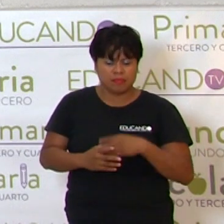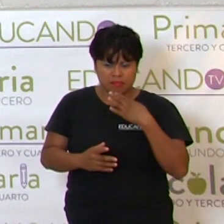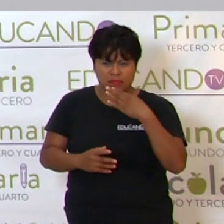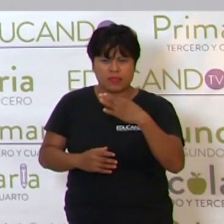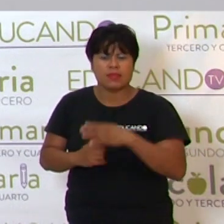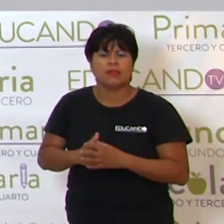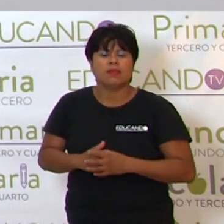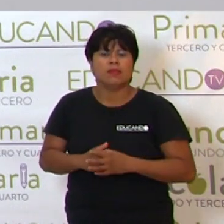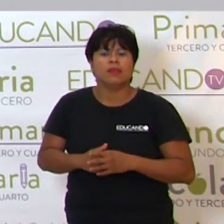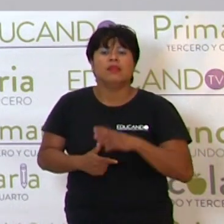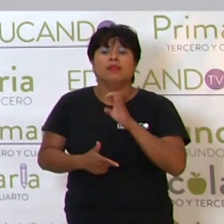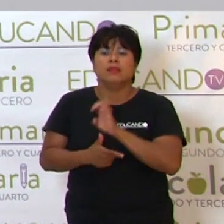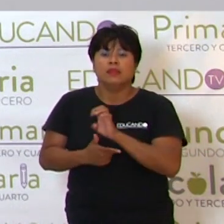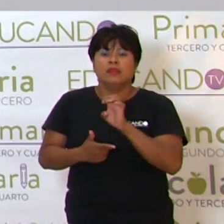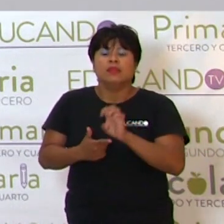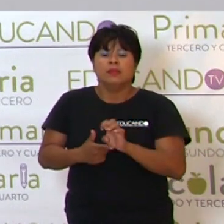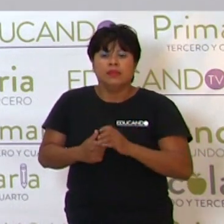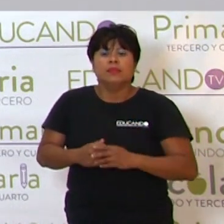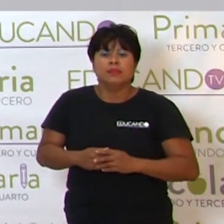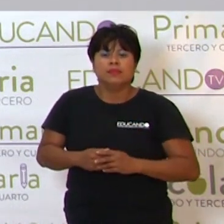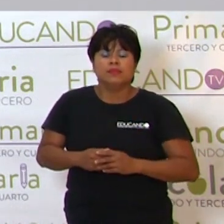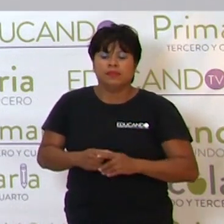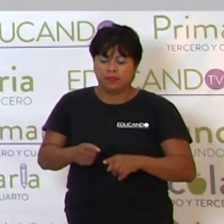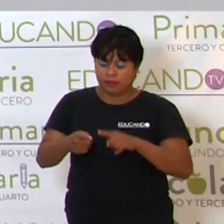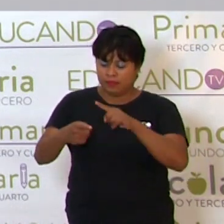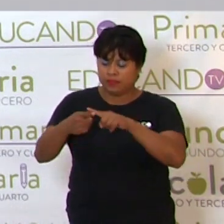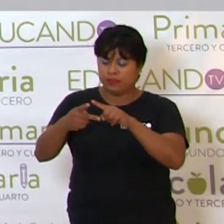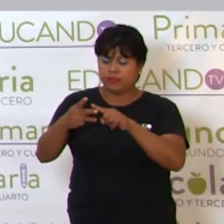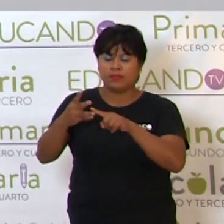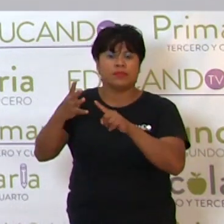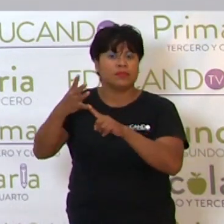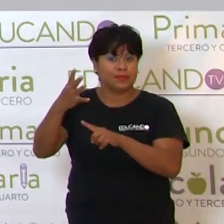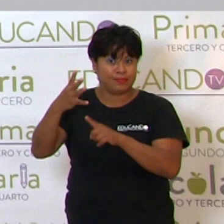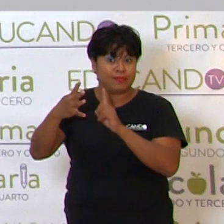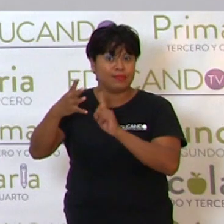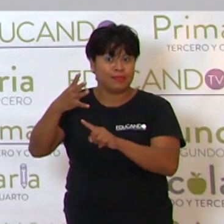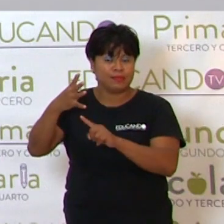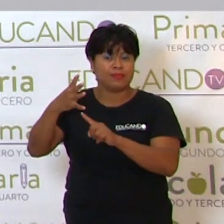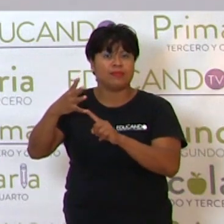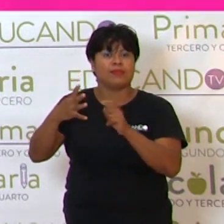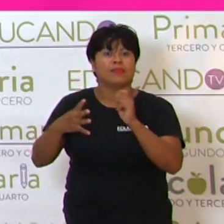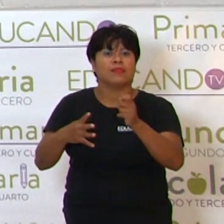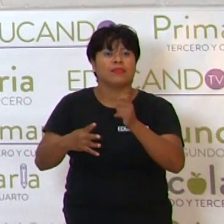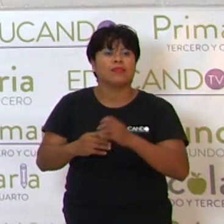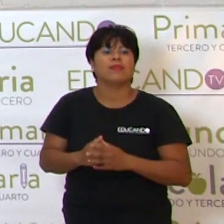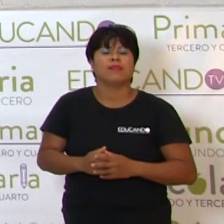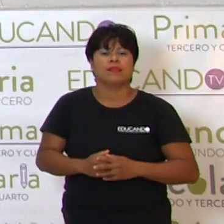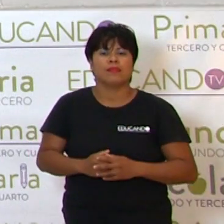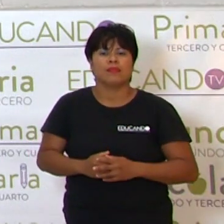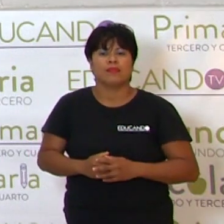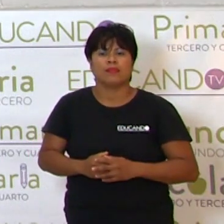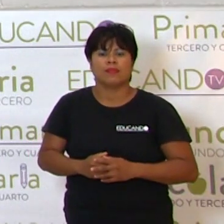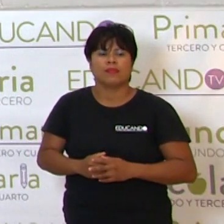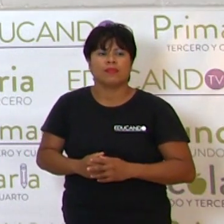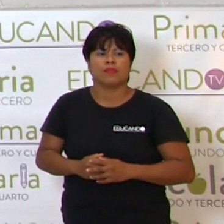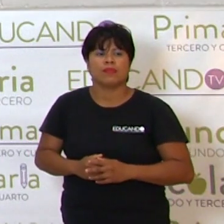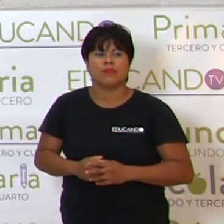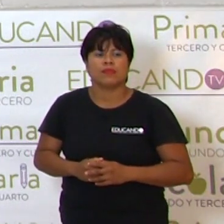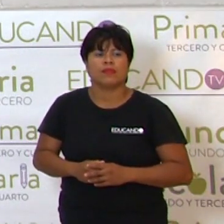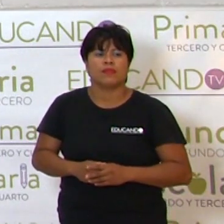bien, entonces el cuarto paso sería los